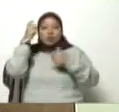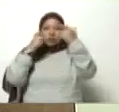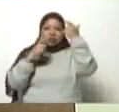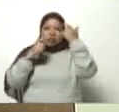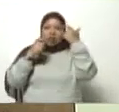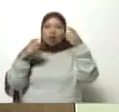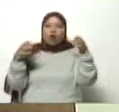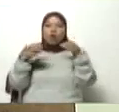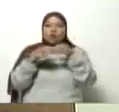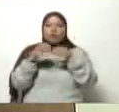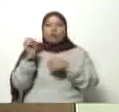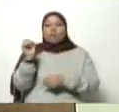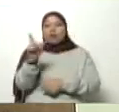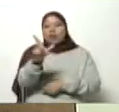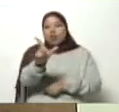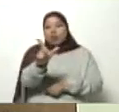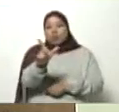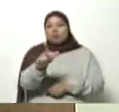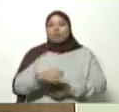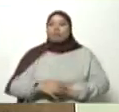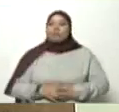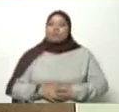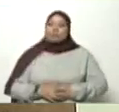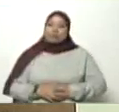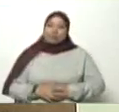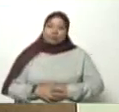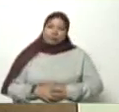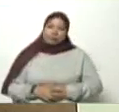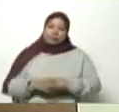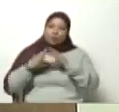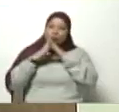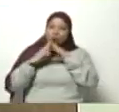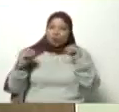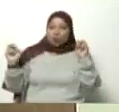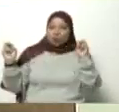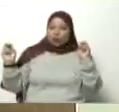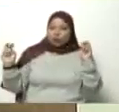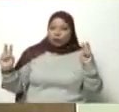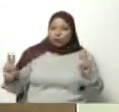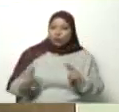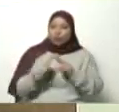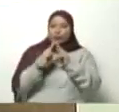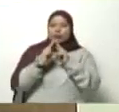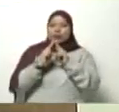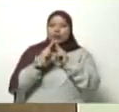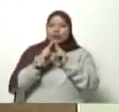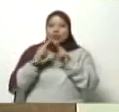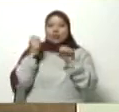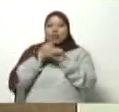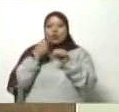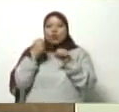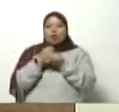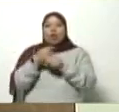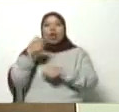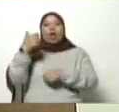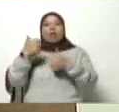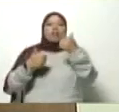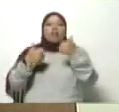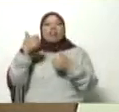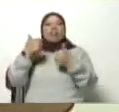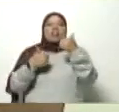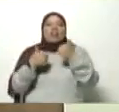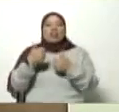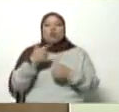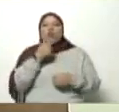jóvenes del Partido Socialista Unido de Venezuela también. Todos juntos. Y hacemos una gran jornada de postulación y eso que nos